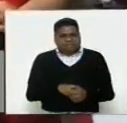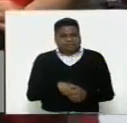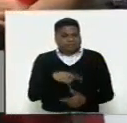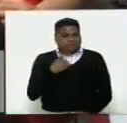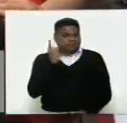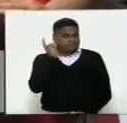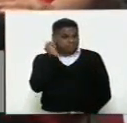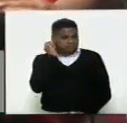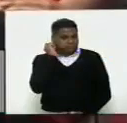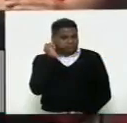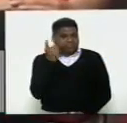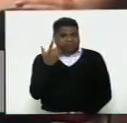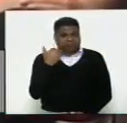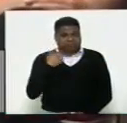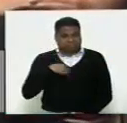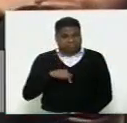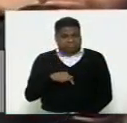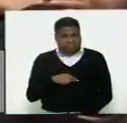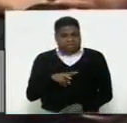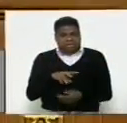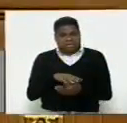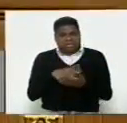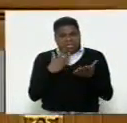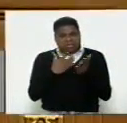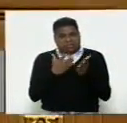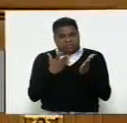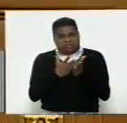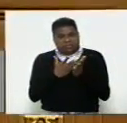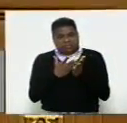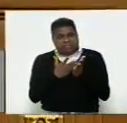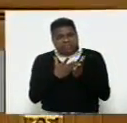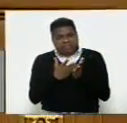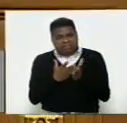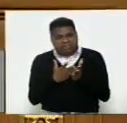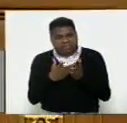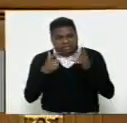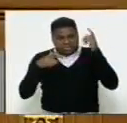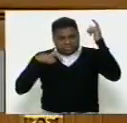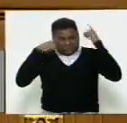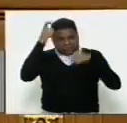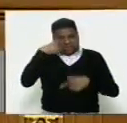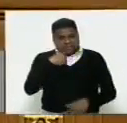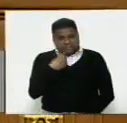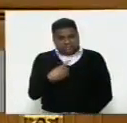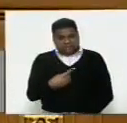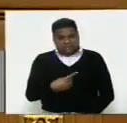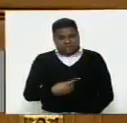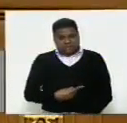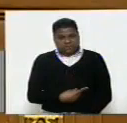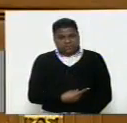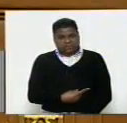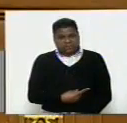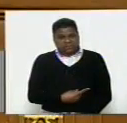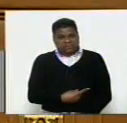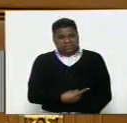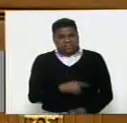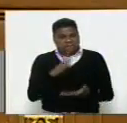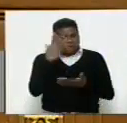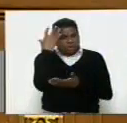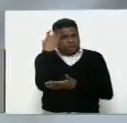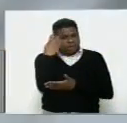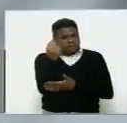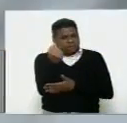feminista tienes que estudiar. Chávez lo expresaba, para comprender